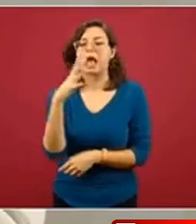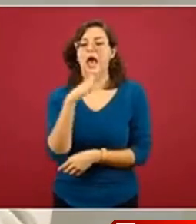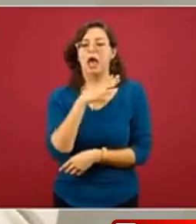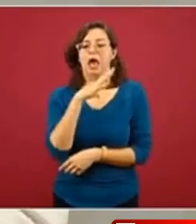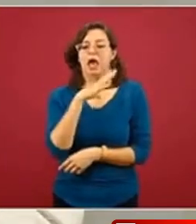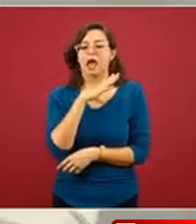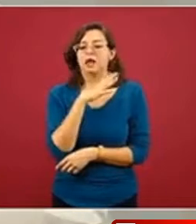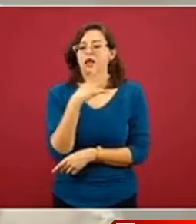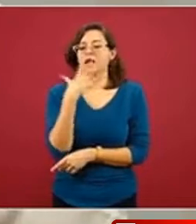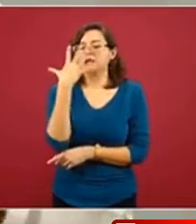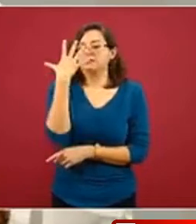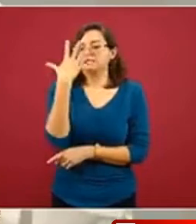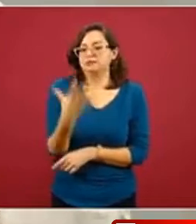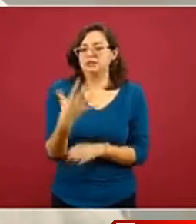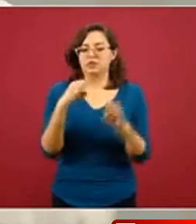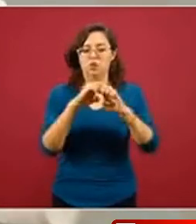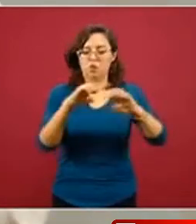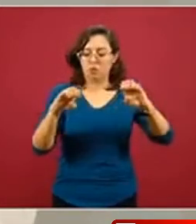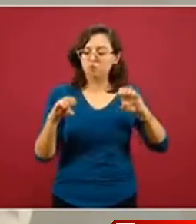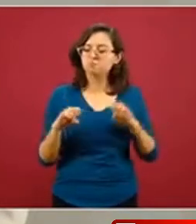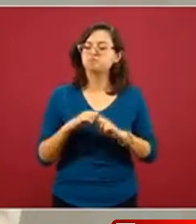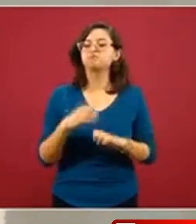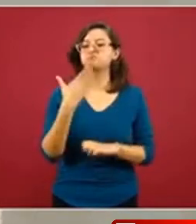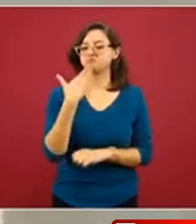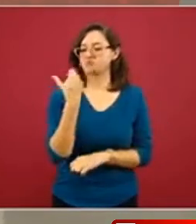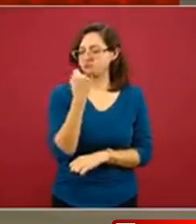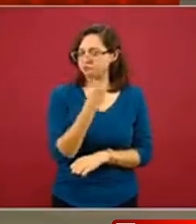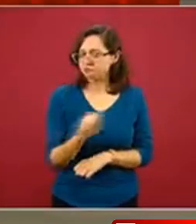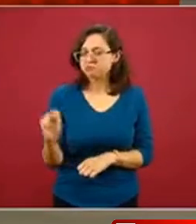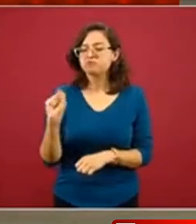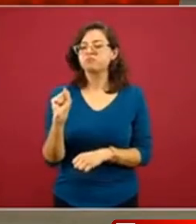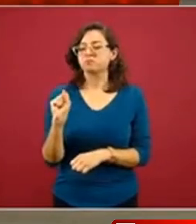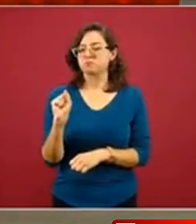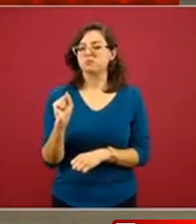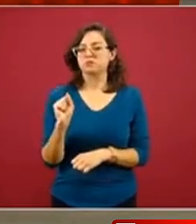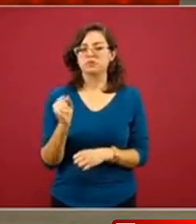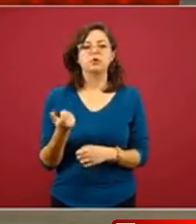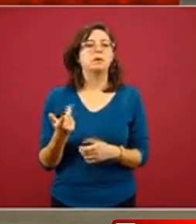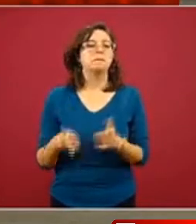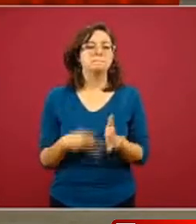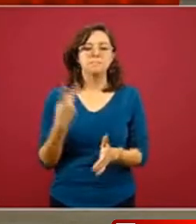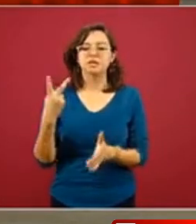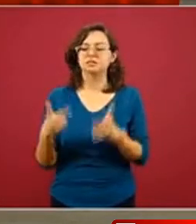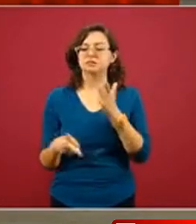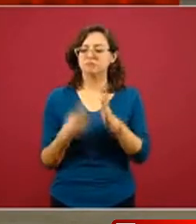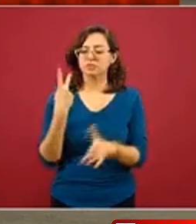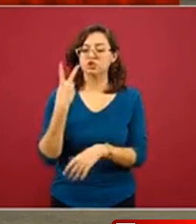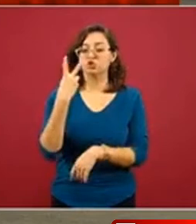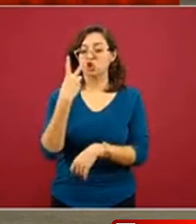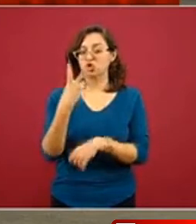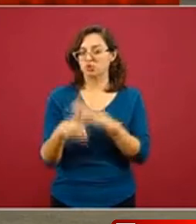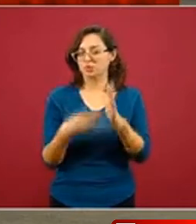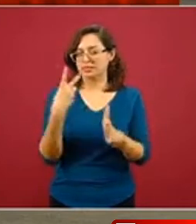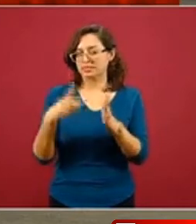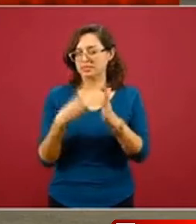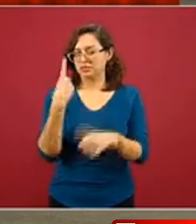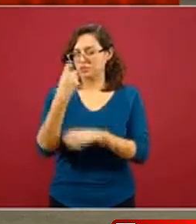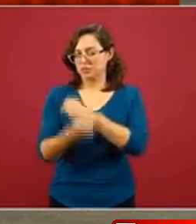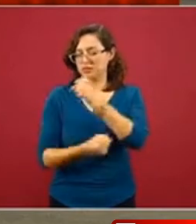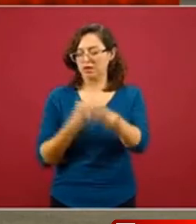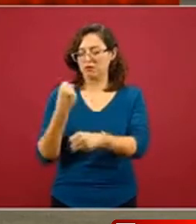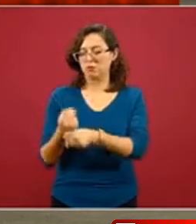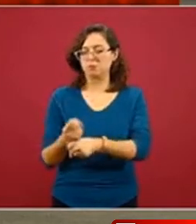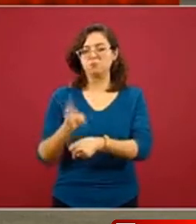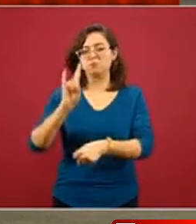los hospitales con capacitación y entrenamiento y hacen simulacros 2 veces al año. ¿Qué